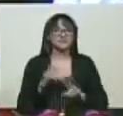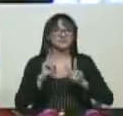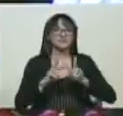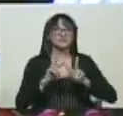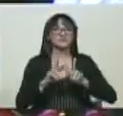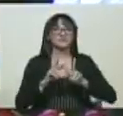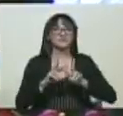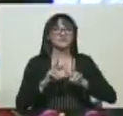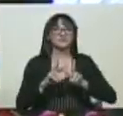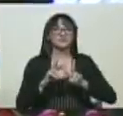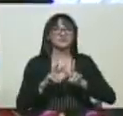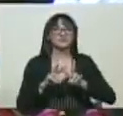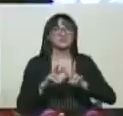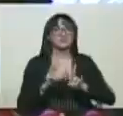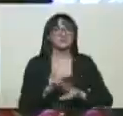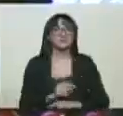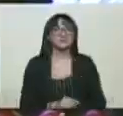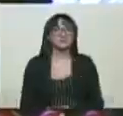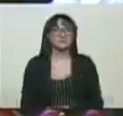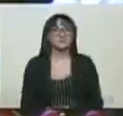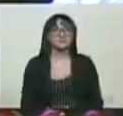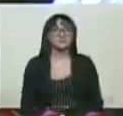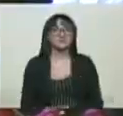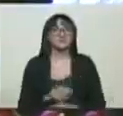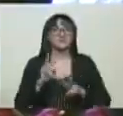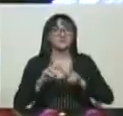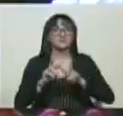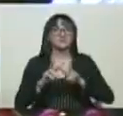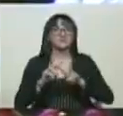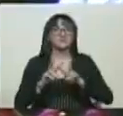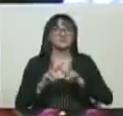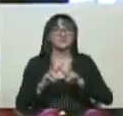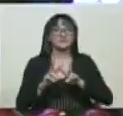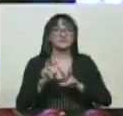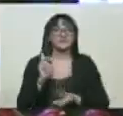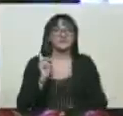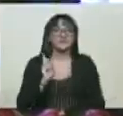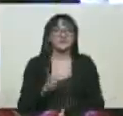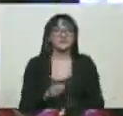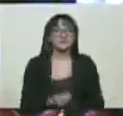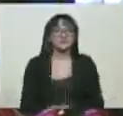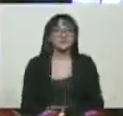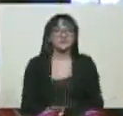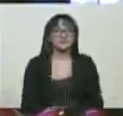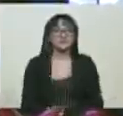¿ustedes creen que en la gran misión Vivienda Venezuela debe desaparecer?